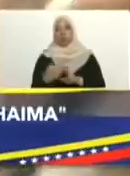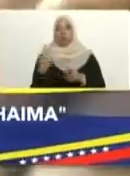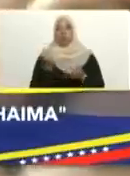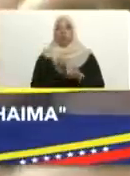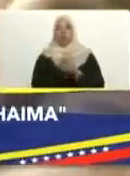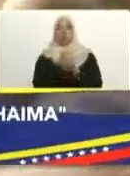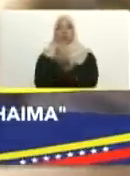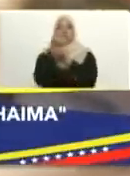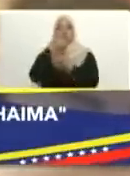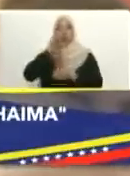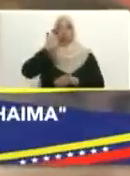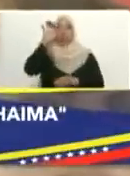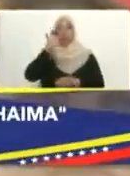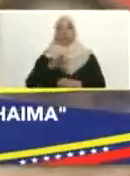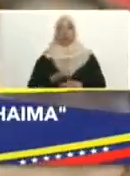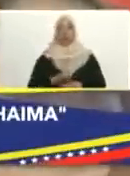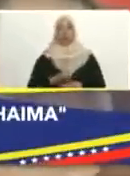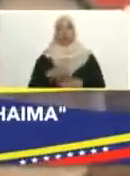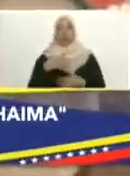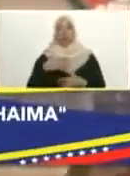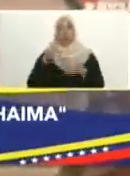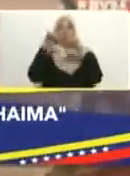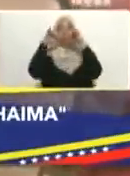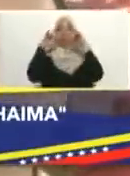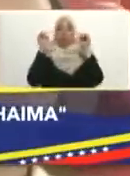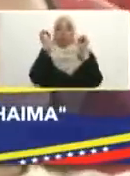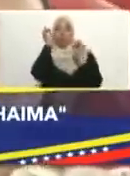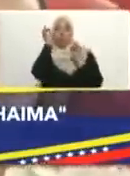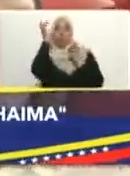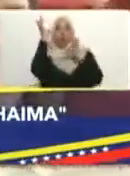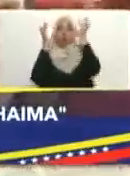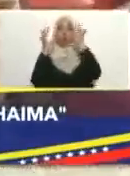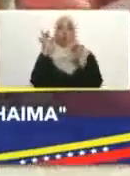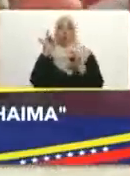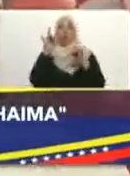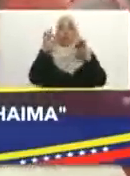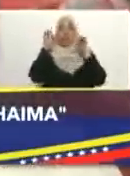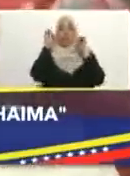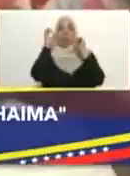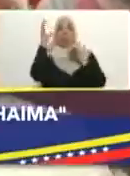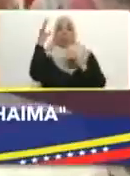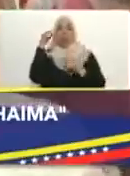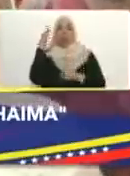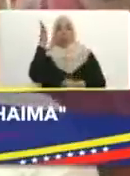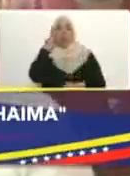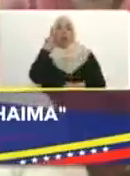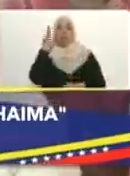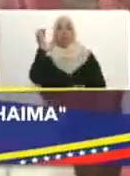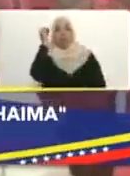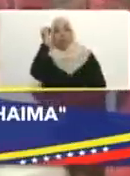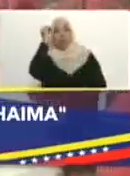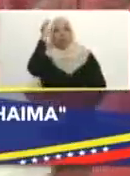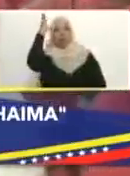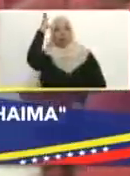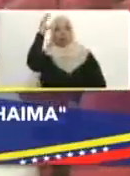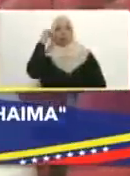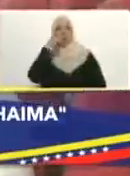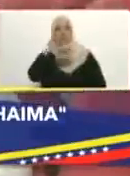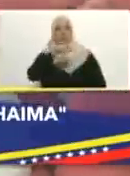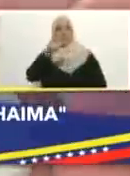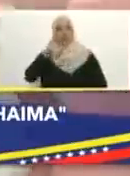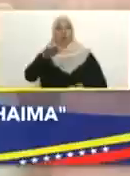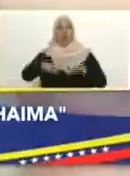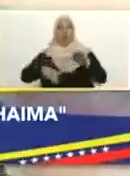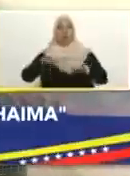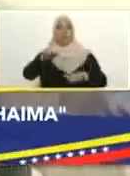amor patrio, con inteligencia, con sabiduría, a paso seguro, como lo